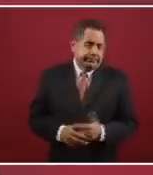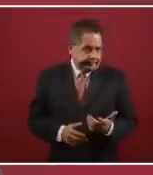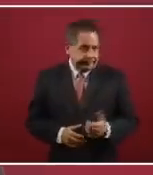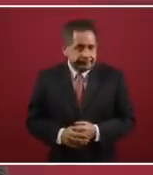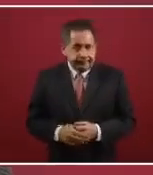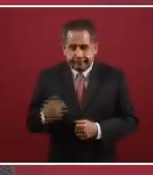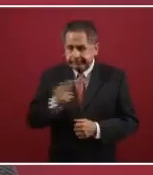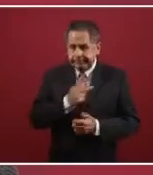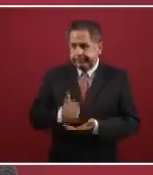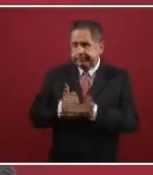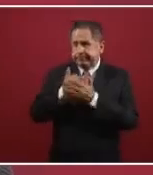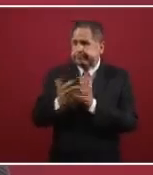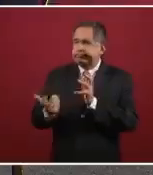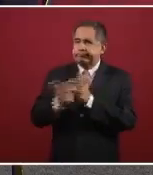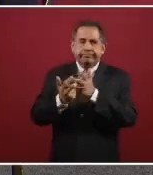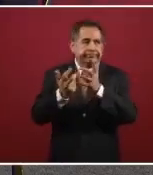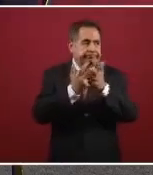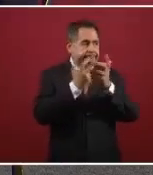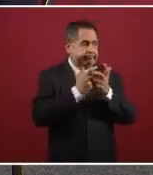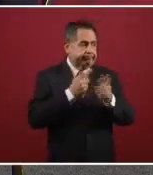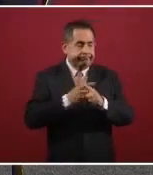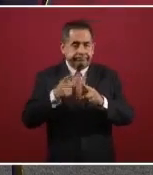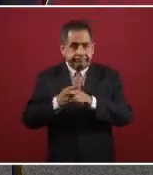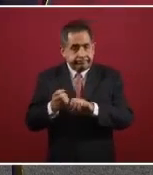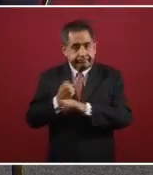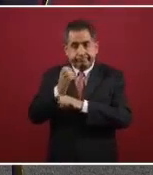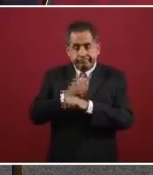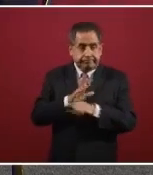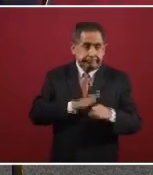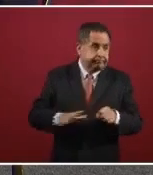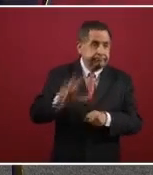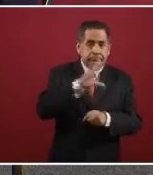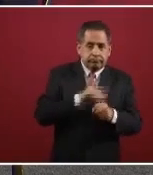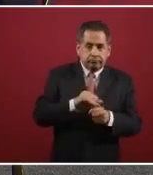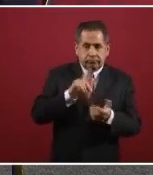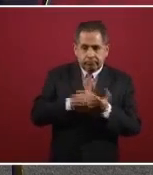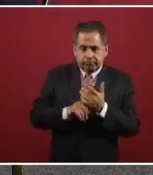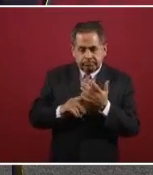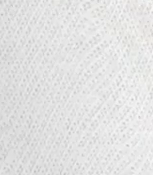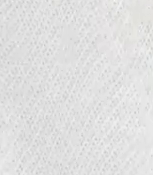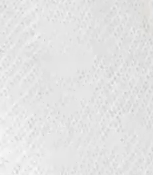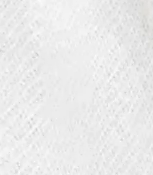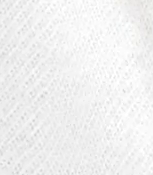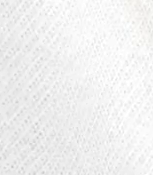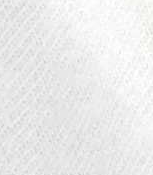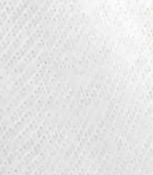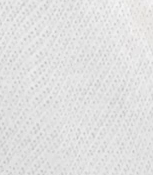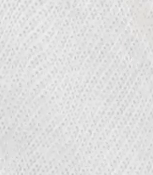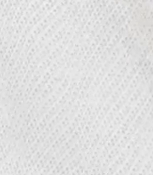necesitamos colaboración de las fiscalías particularmente para contar con esos datos.